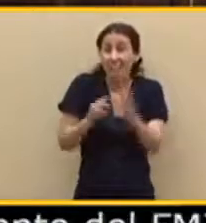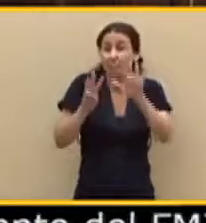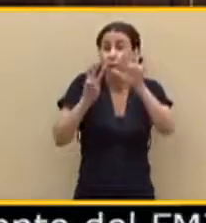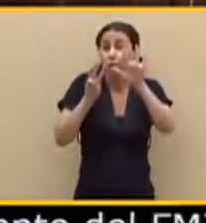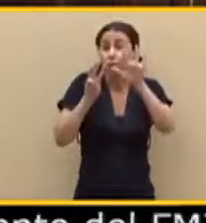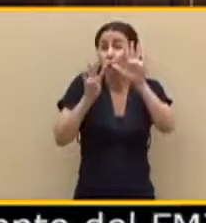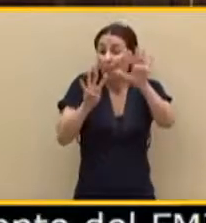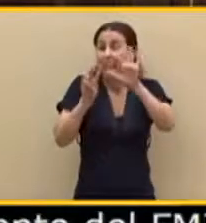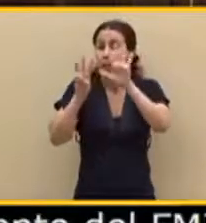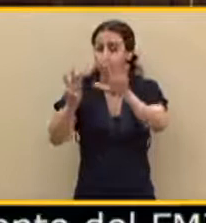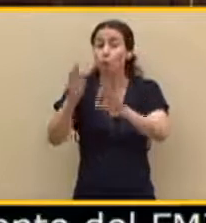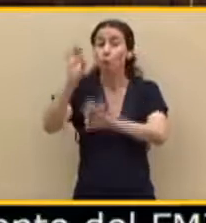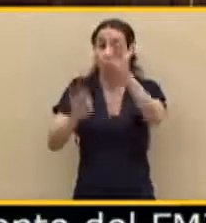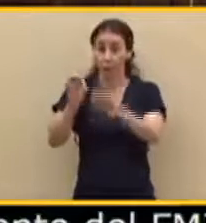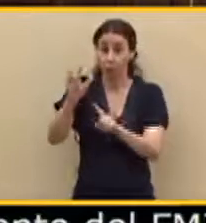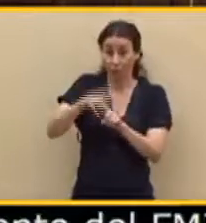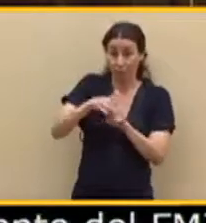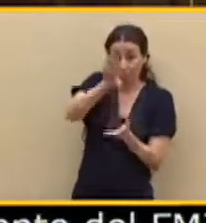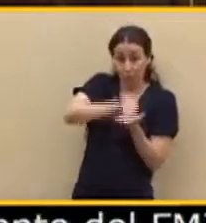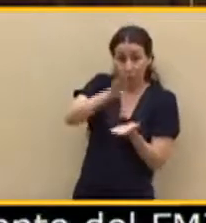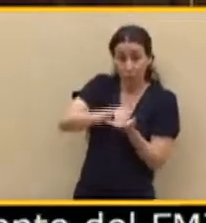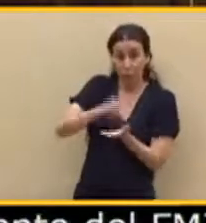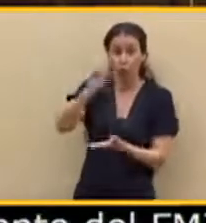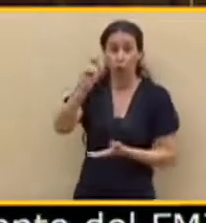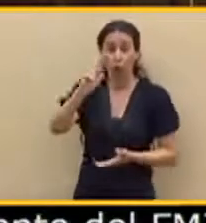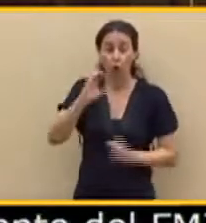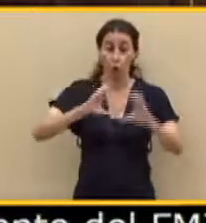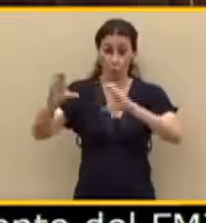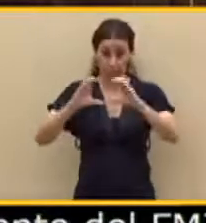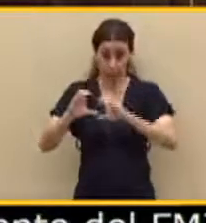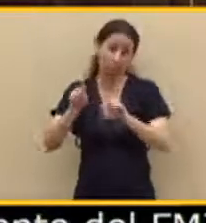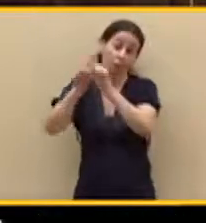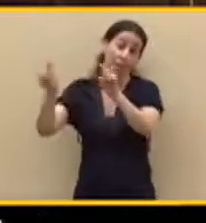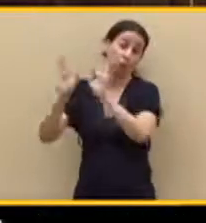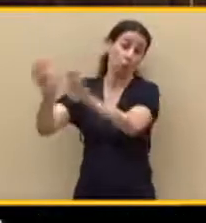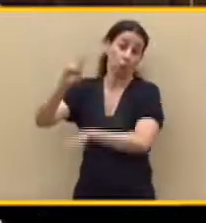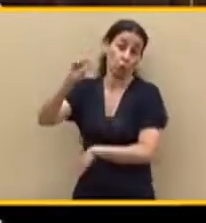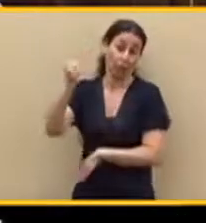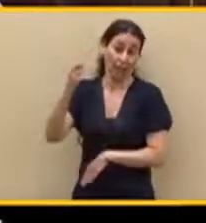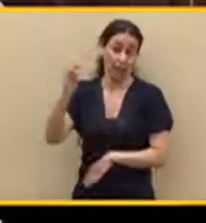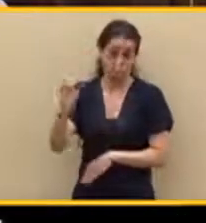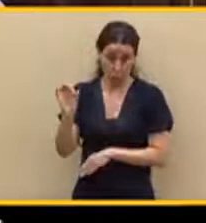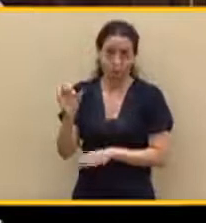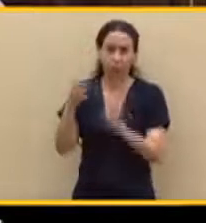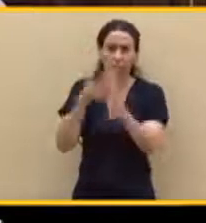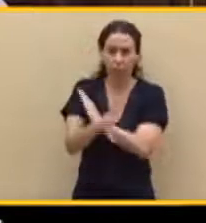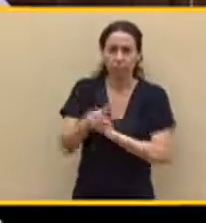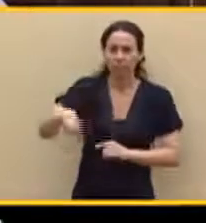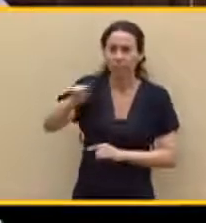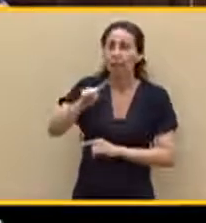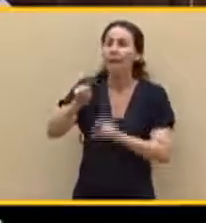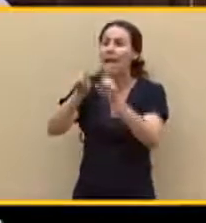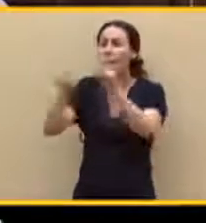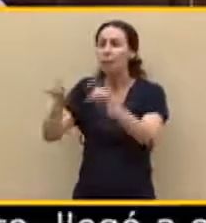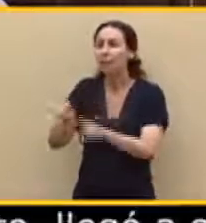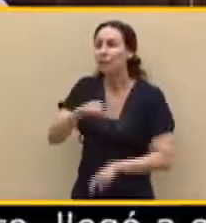98% de la facturación de Cor Comunicación, una de las empresas del señor Rato, llegó a ser realizado con las empresas previamente privatizadas